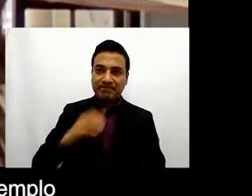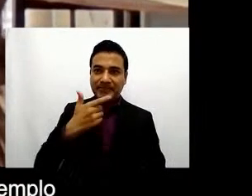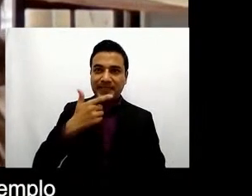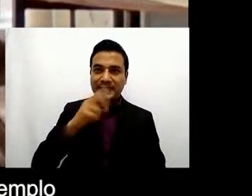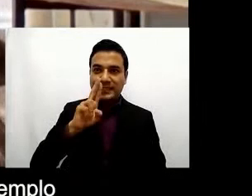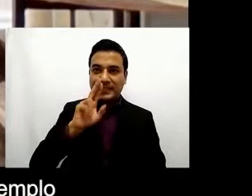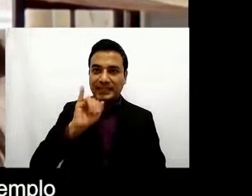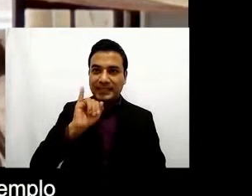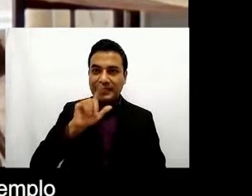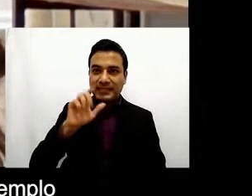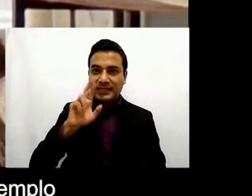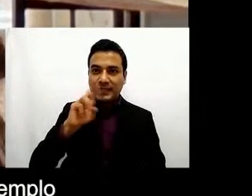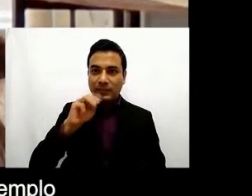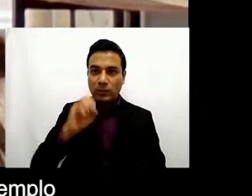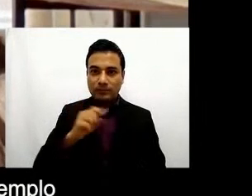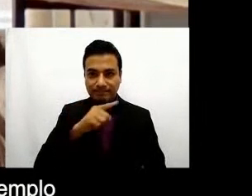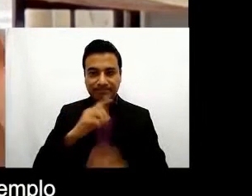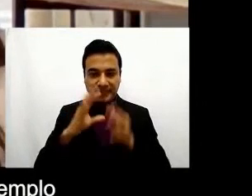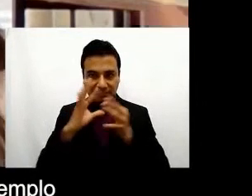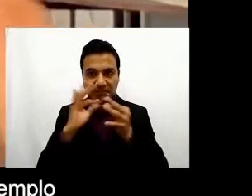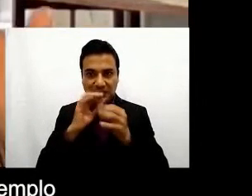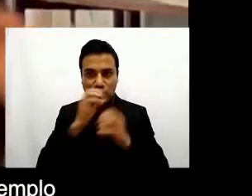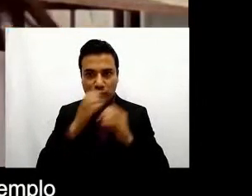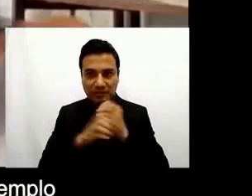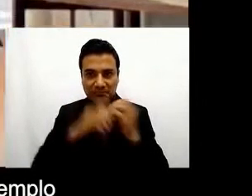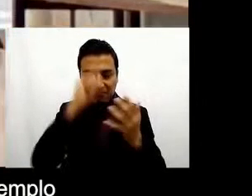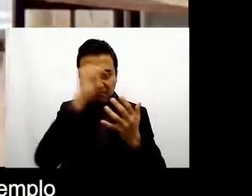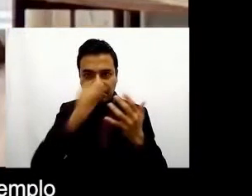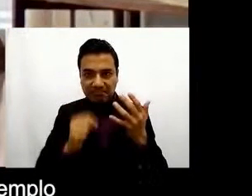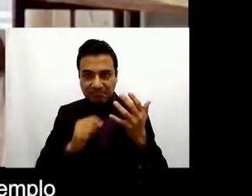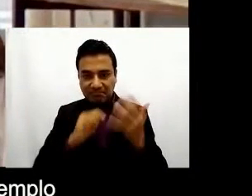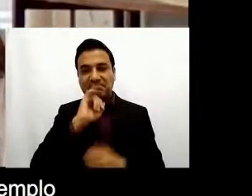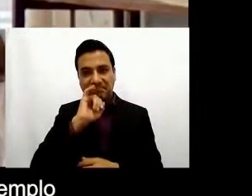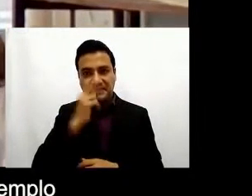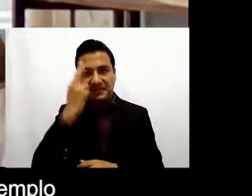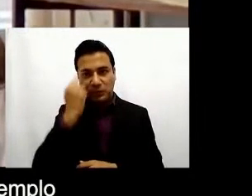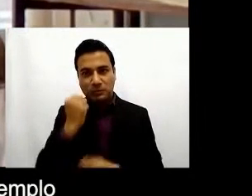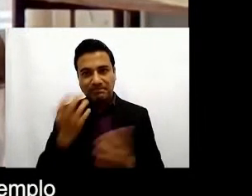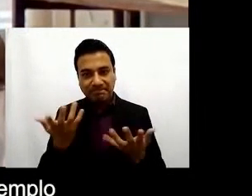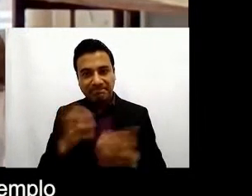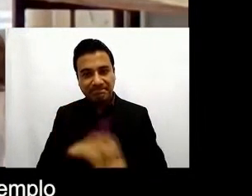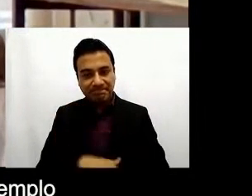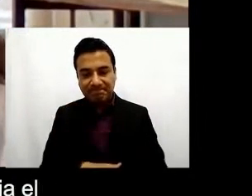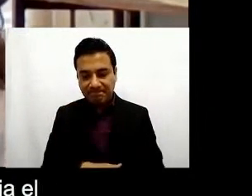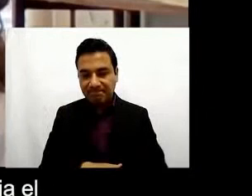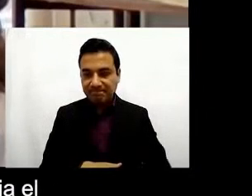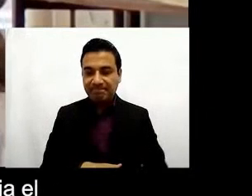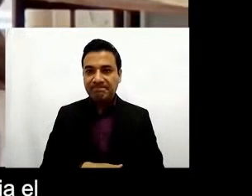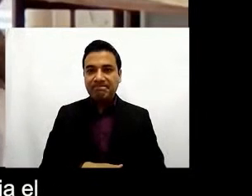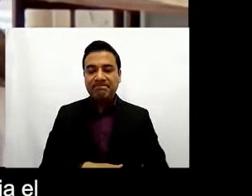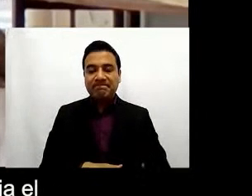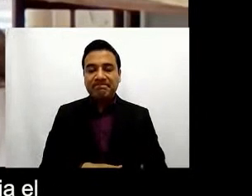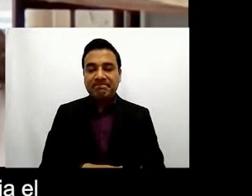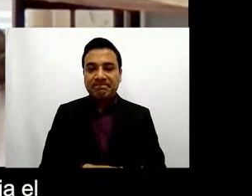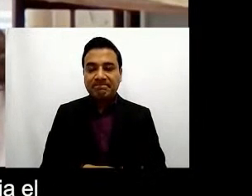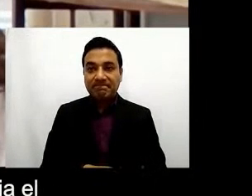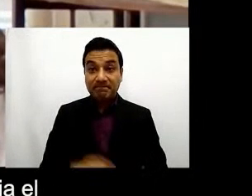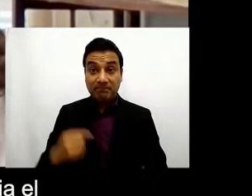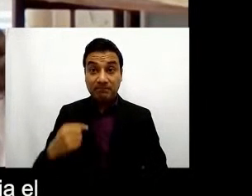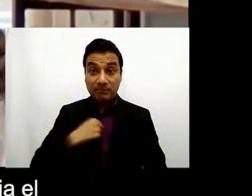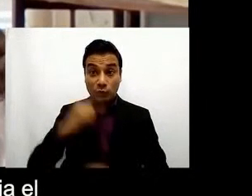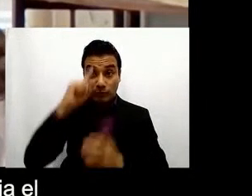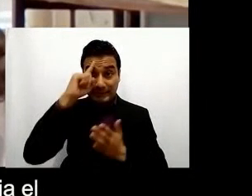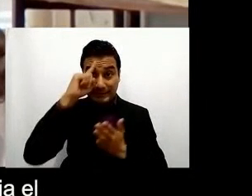y que yo misma compartí antes, por ejemplo, a propósito de las preguntas que hacía, yo creo que